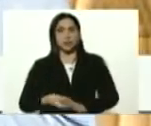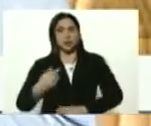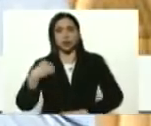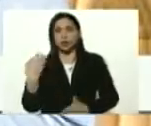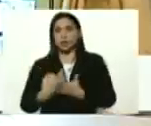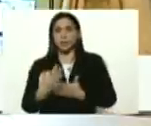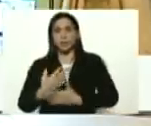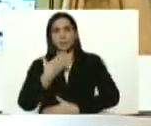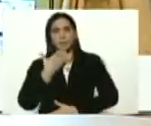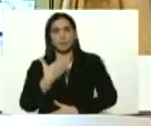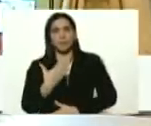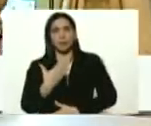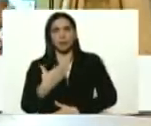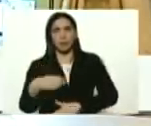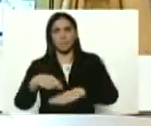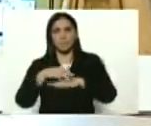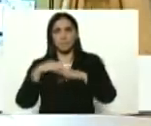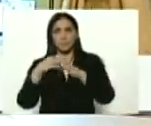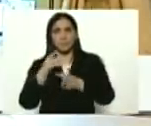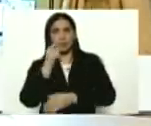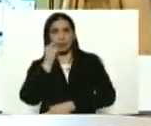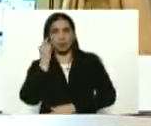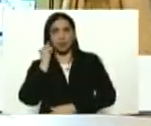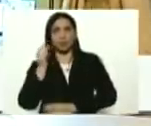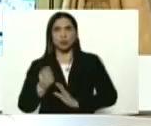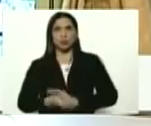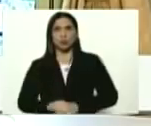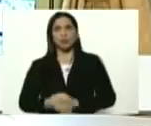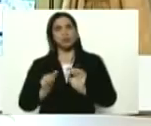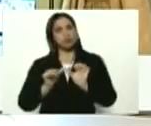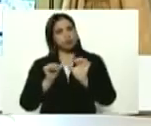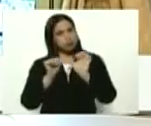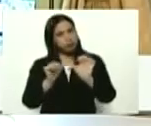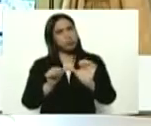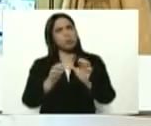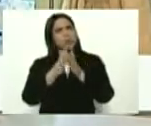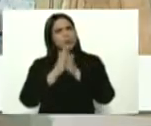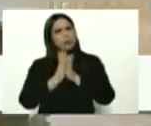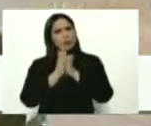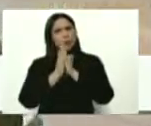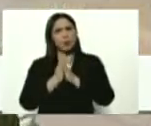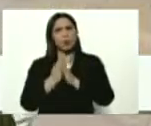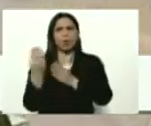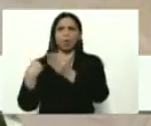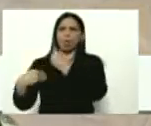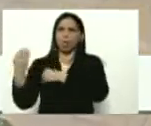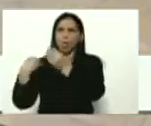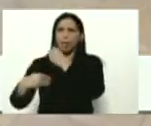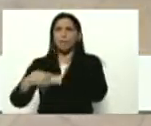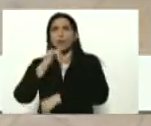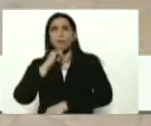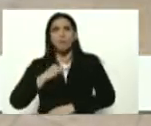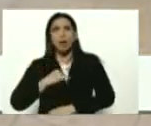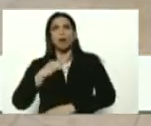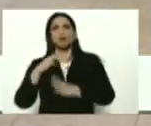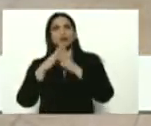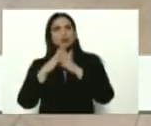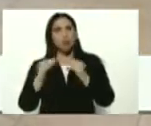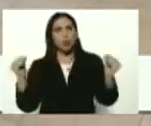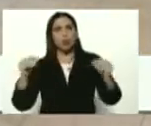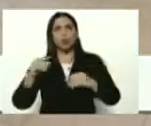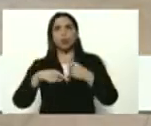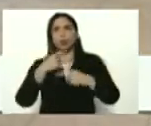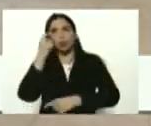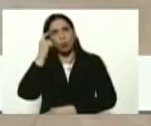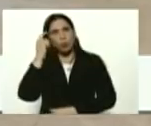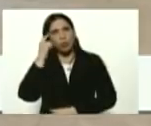pido a los ministros, a las ministras, manténgame informado todos los días, por favor, por el amor de Dios,